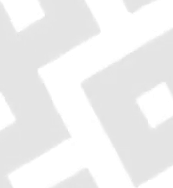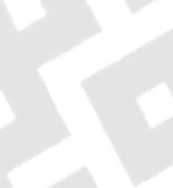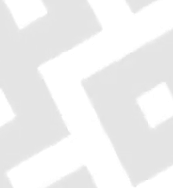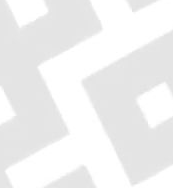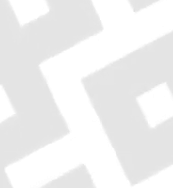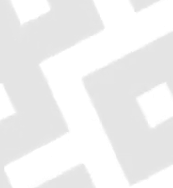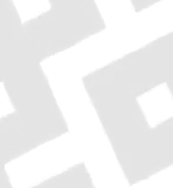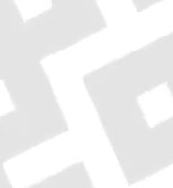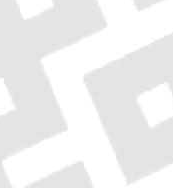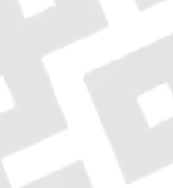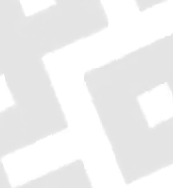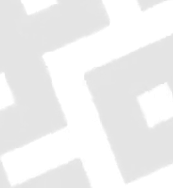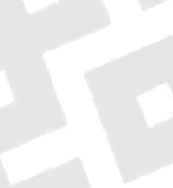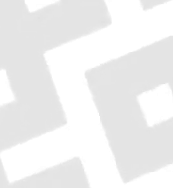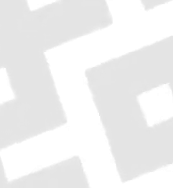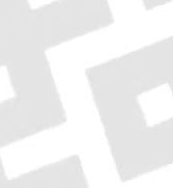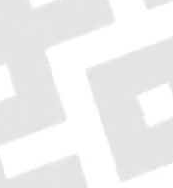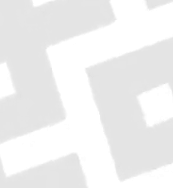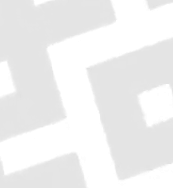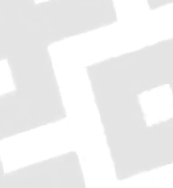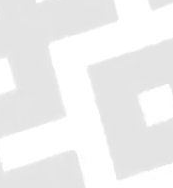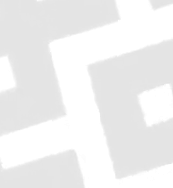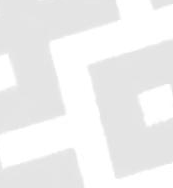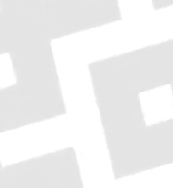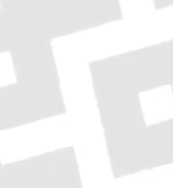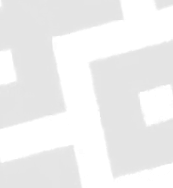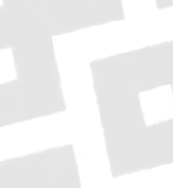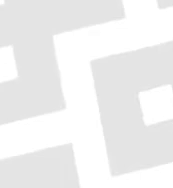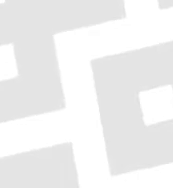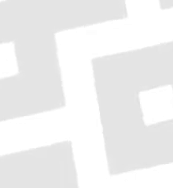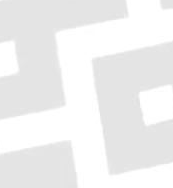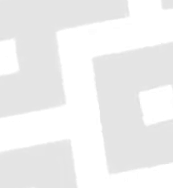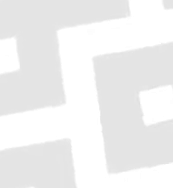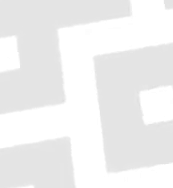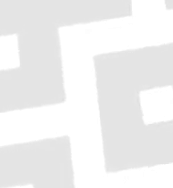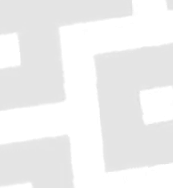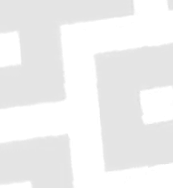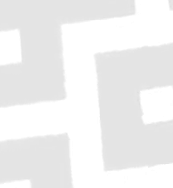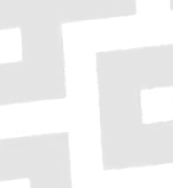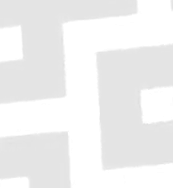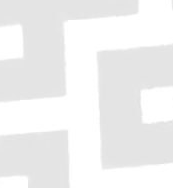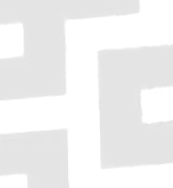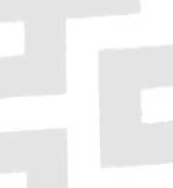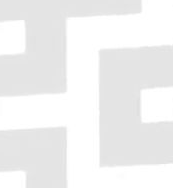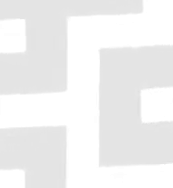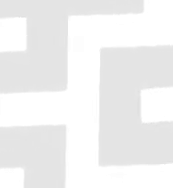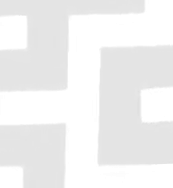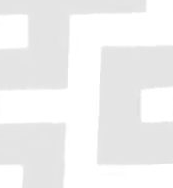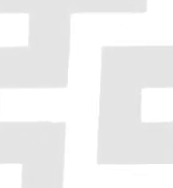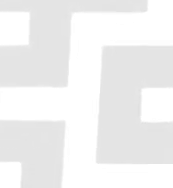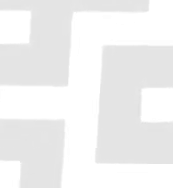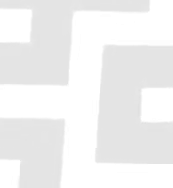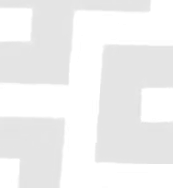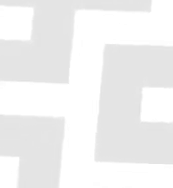y estrategia estatal contra el coronavirus actualización en veracruz